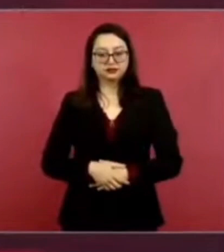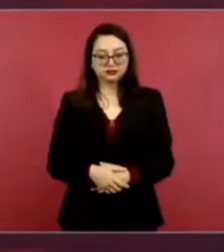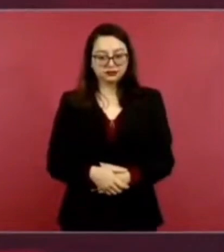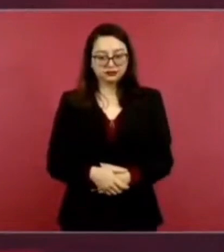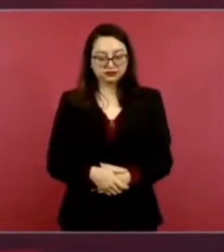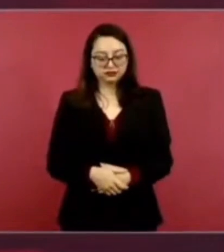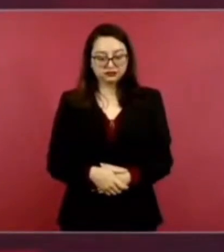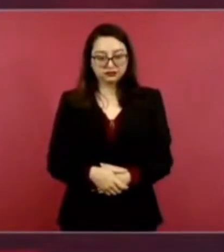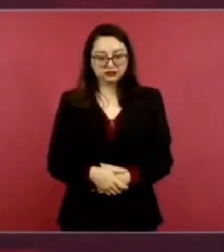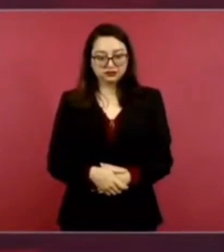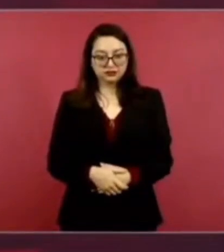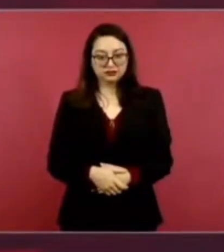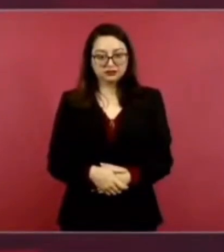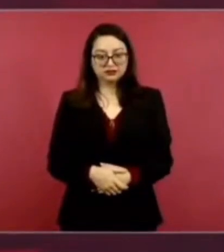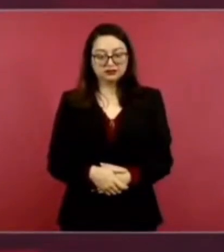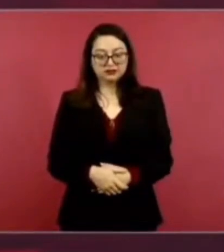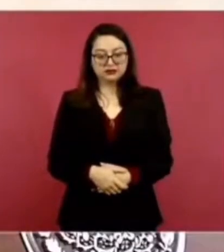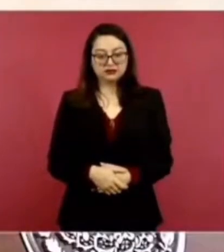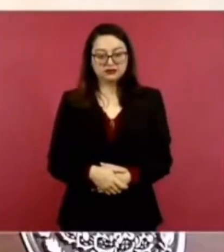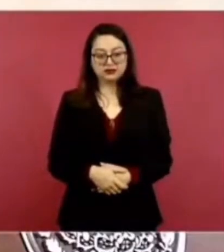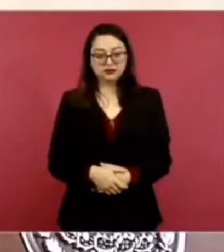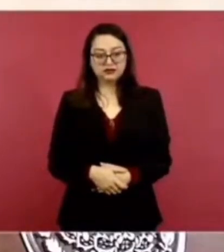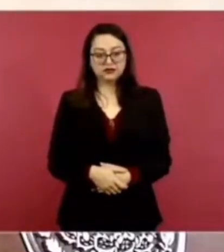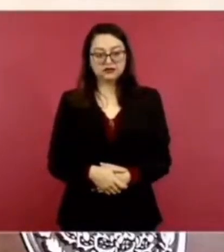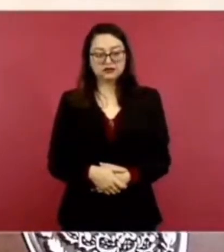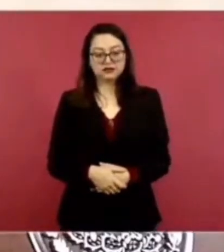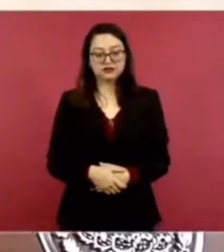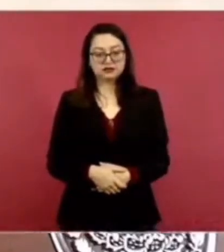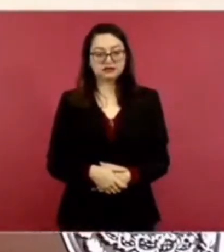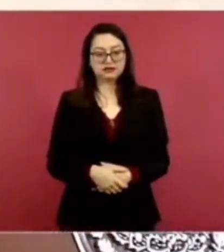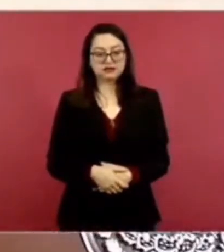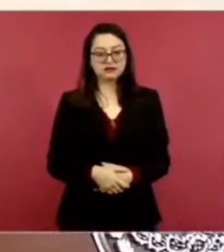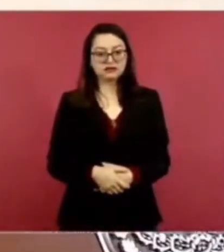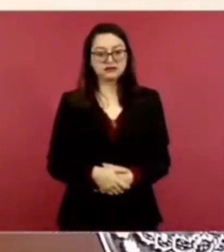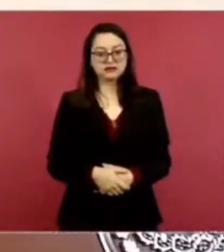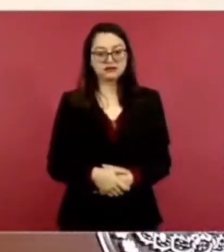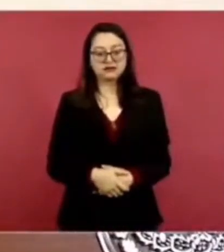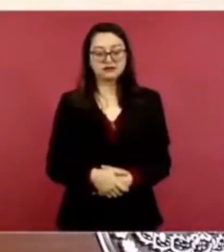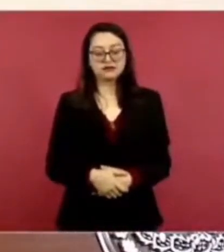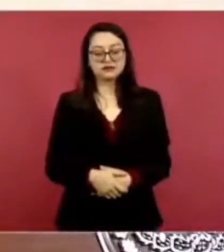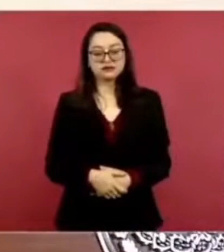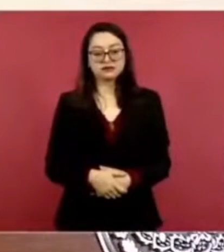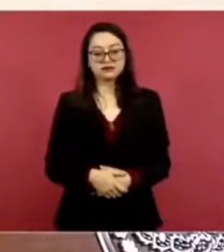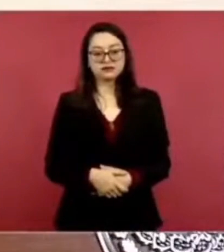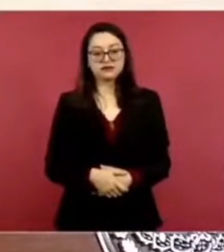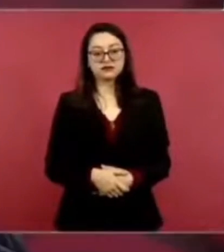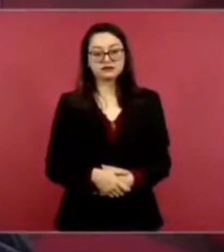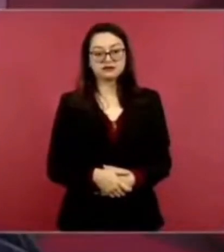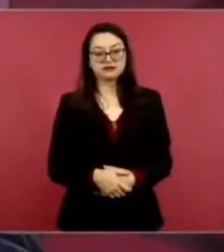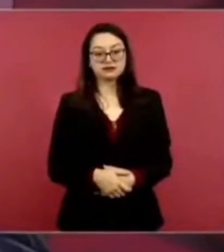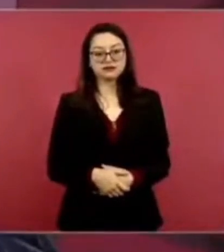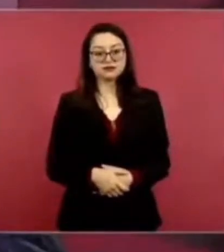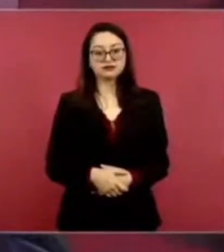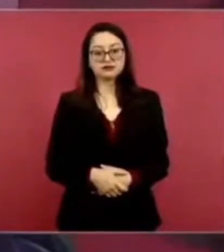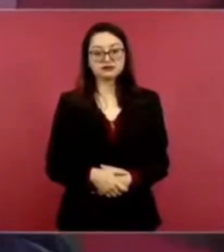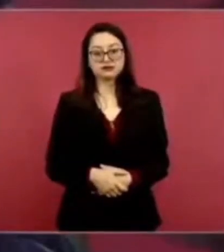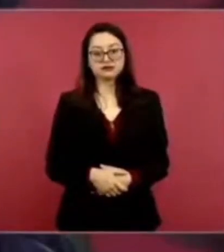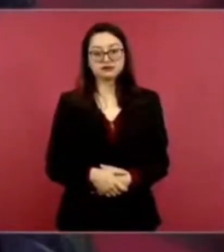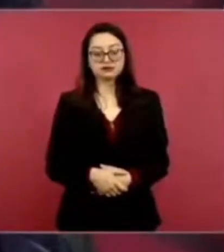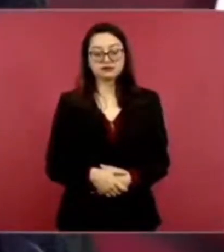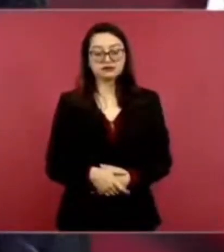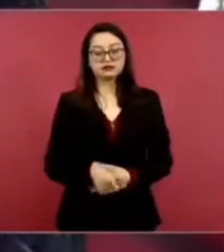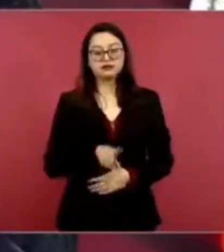otros y luego viene esto a lo que hice referencia de que me llevan